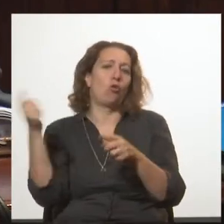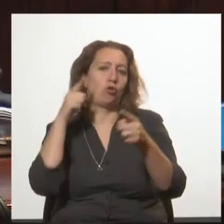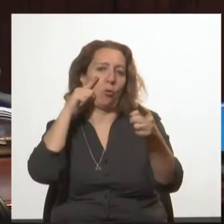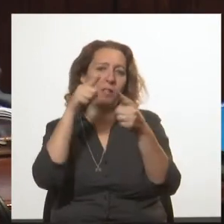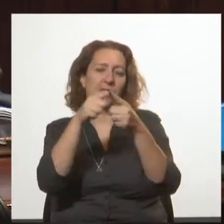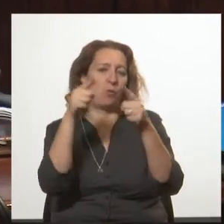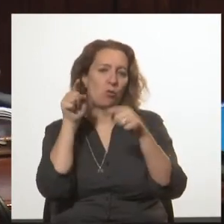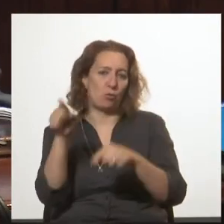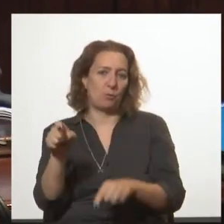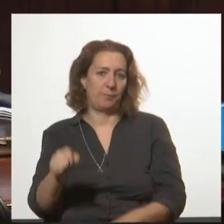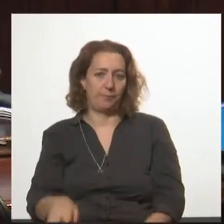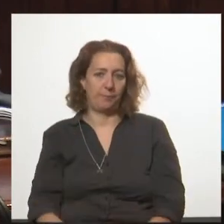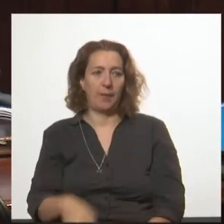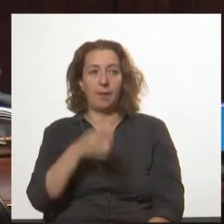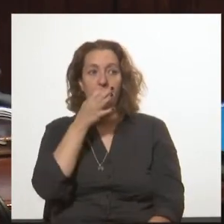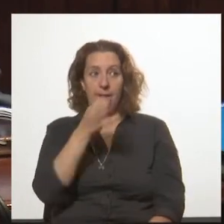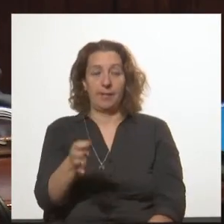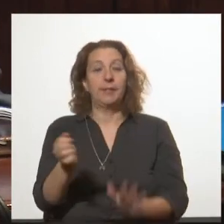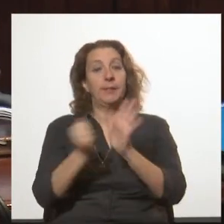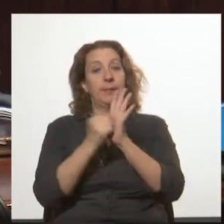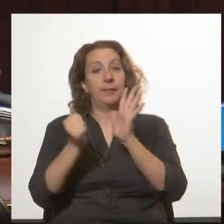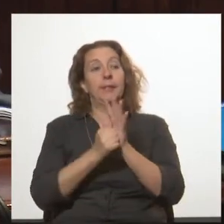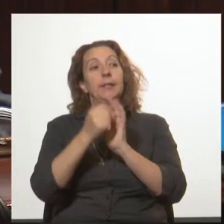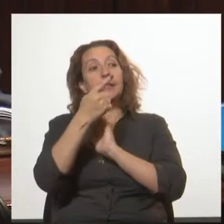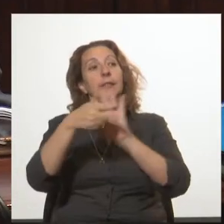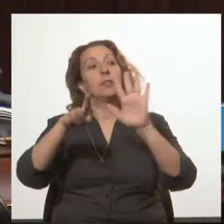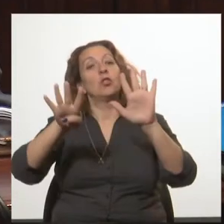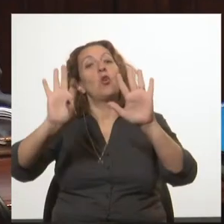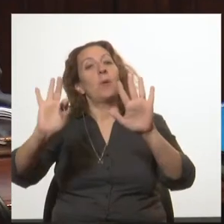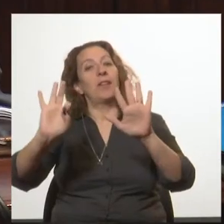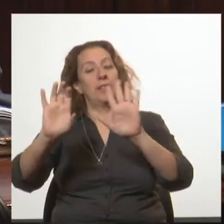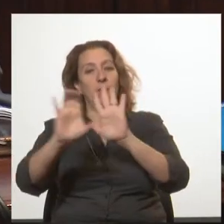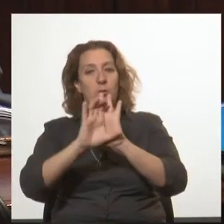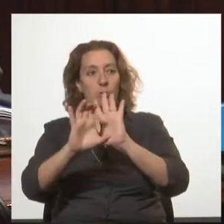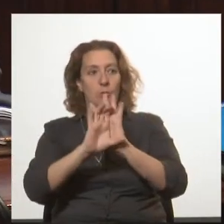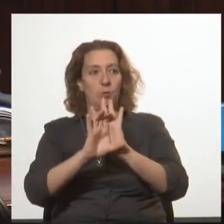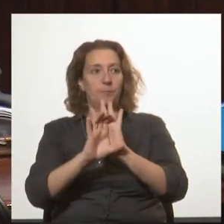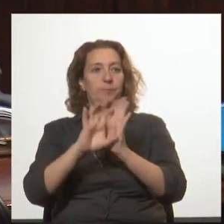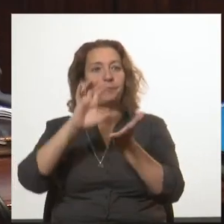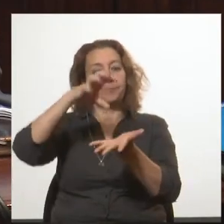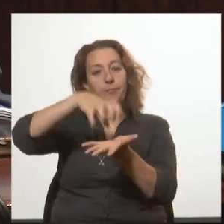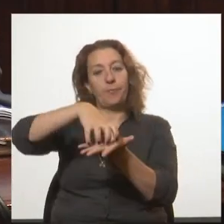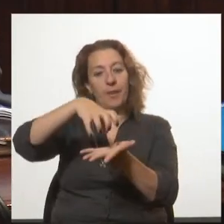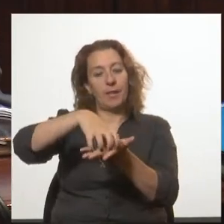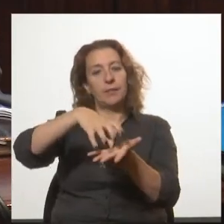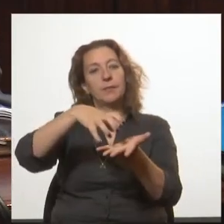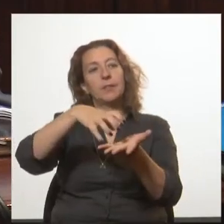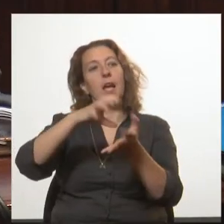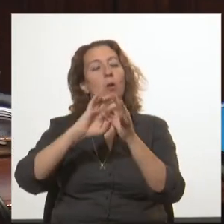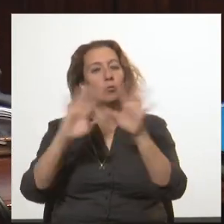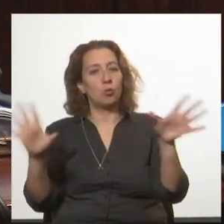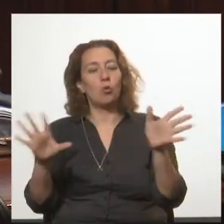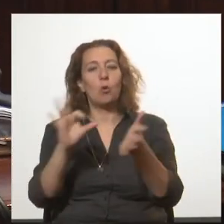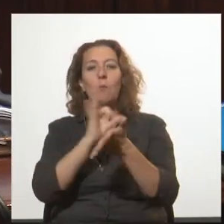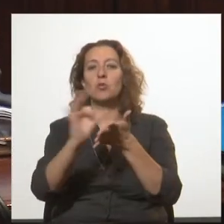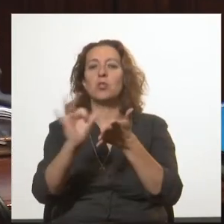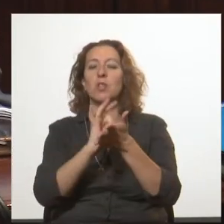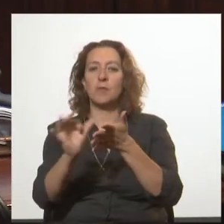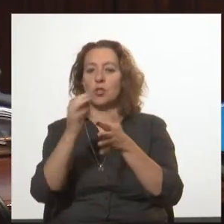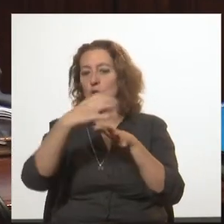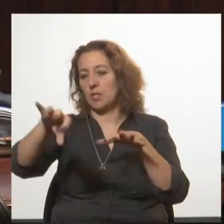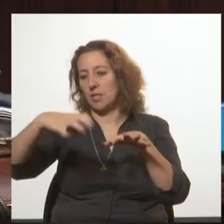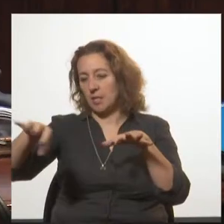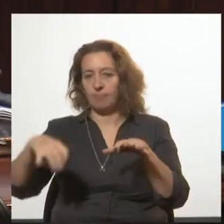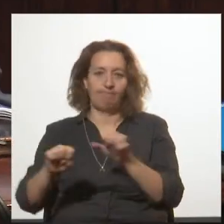dice el artículo 190 de la constitución los entes autónomos y los servicios descentralizados no podrán